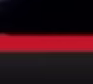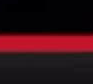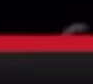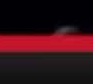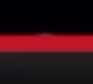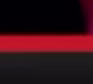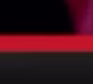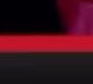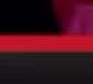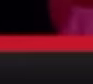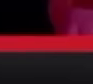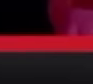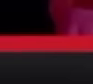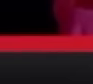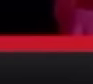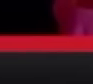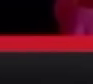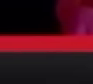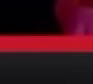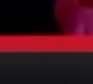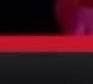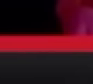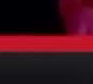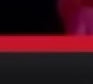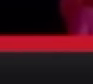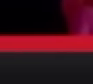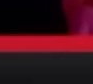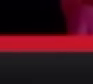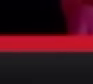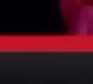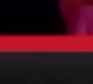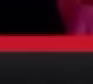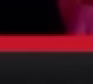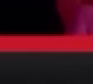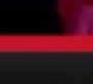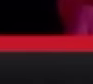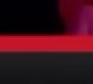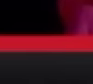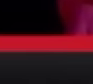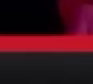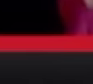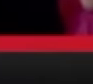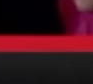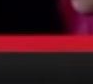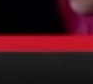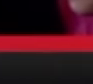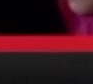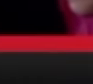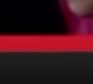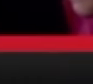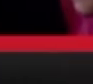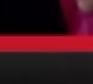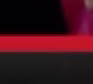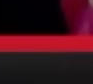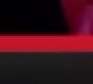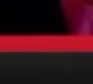del porcentaje que recaudaba iba para el mantenimiento de las vías. Ahora, ¿de dónde van a sacar para el mantenimiento de las vías? Del ¿no? presupuesto municipal.